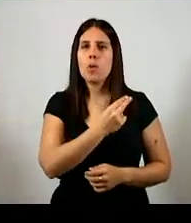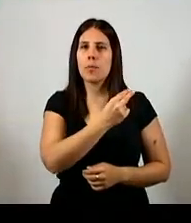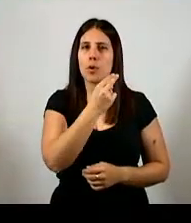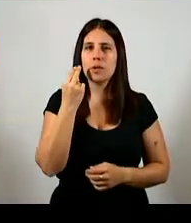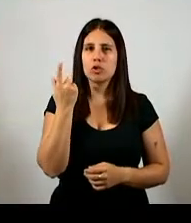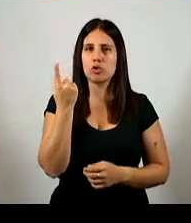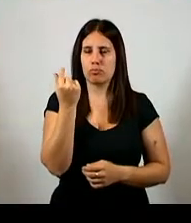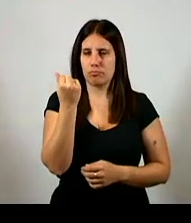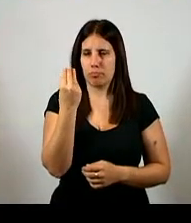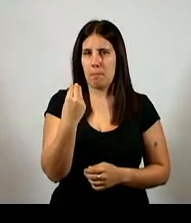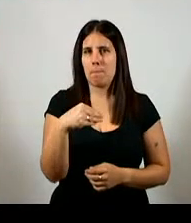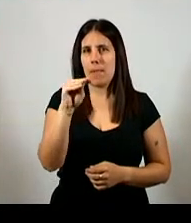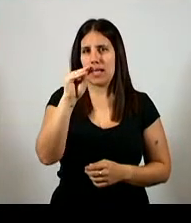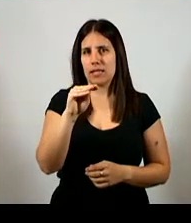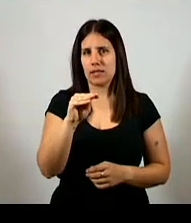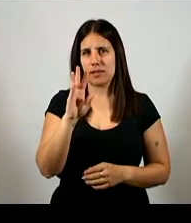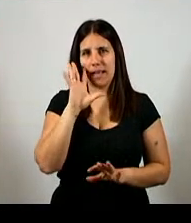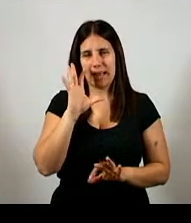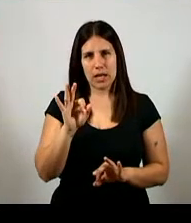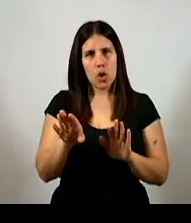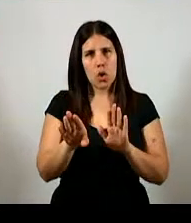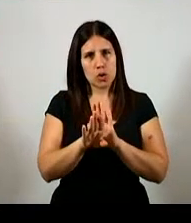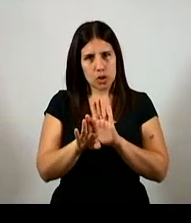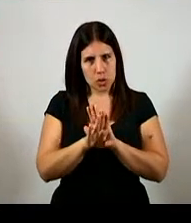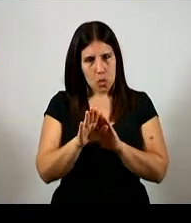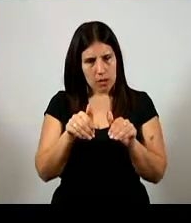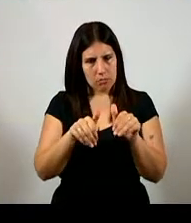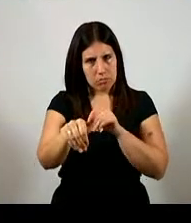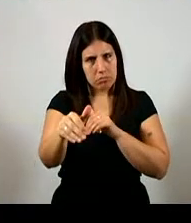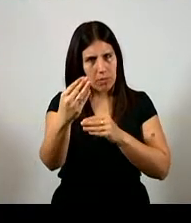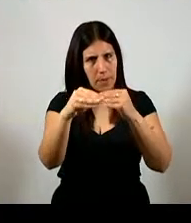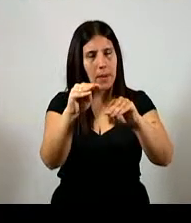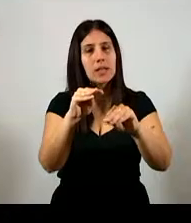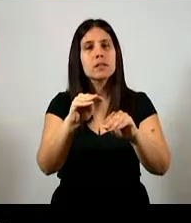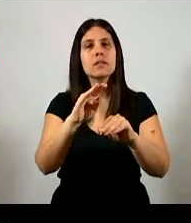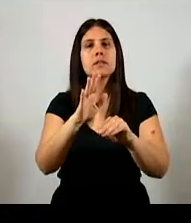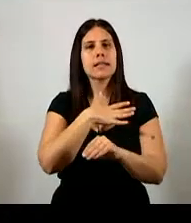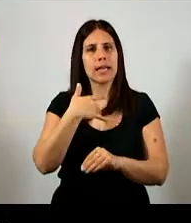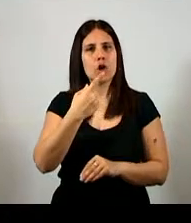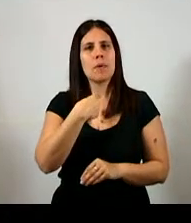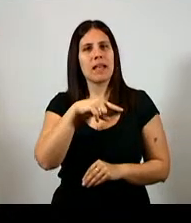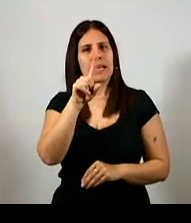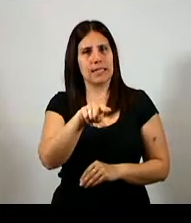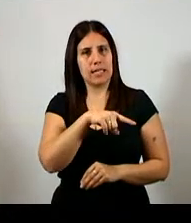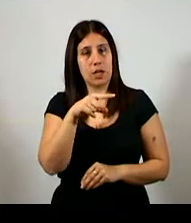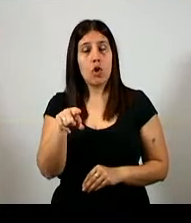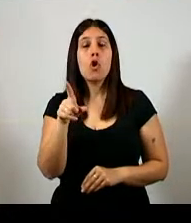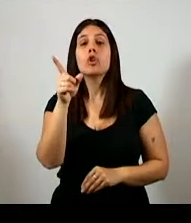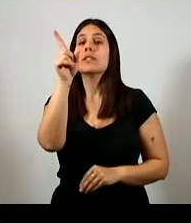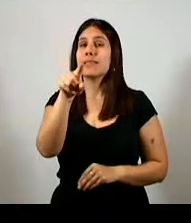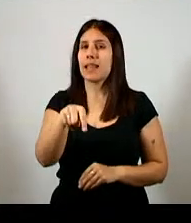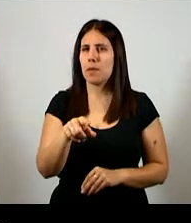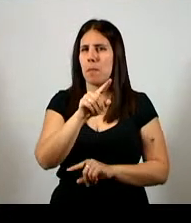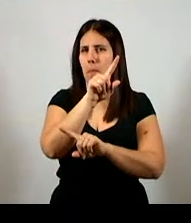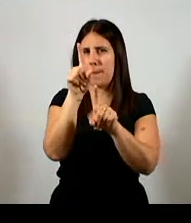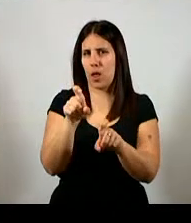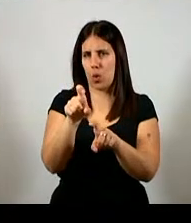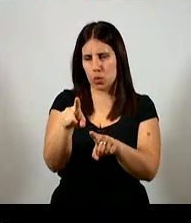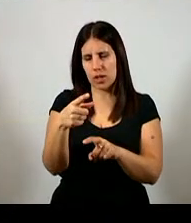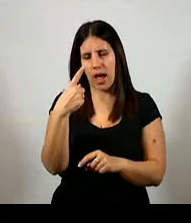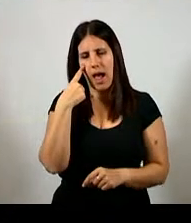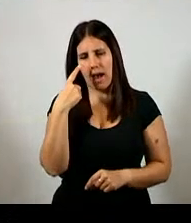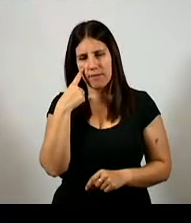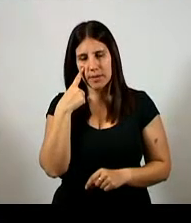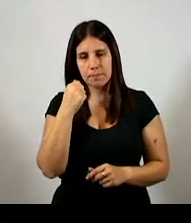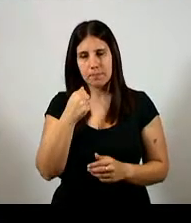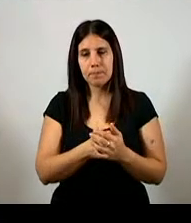próximos años. No sé si se mantiene, creo que sí. Y bueno, quería saber si es así, si se mantiene. Y también si el